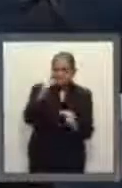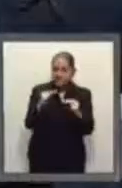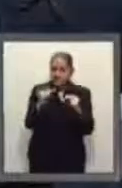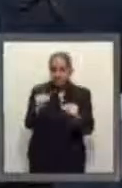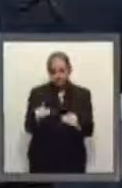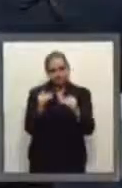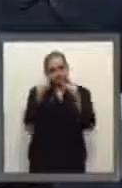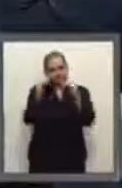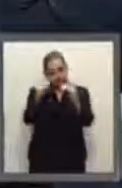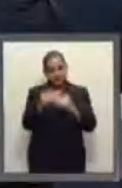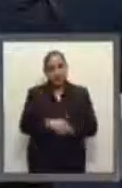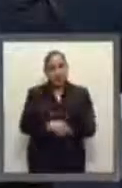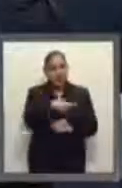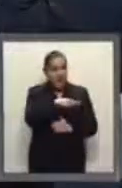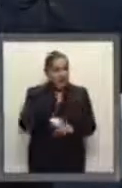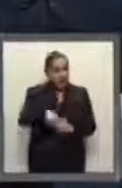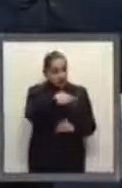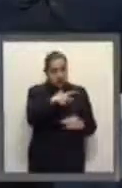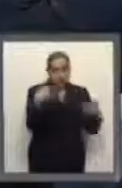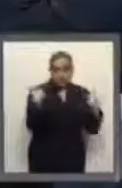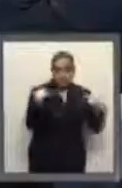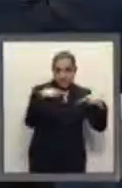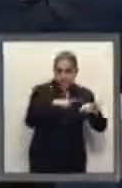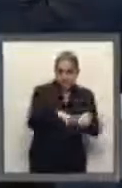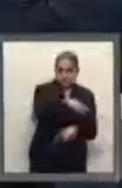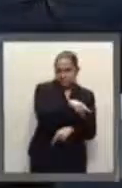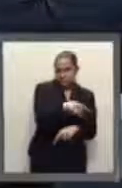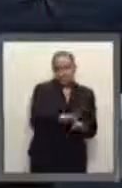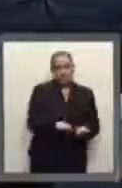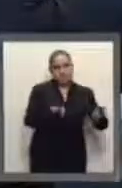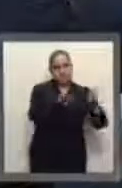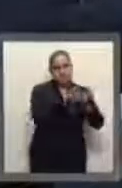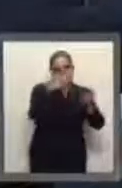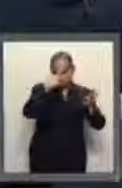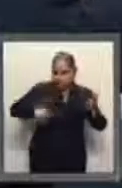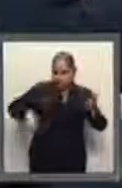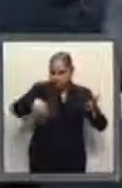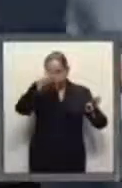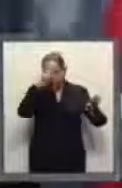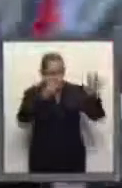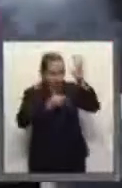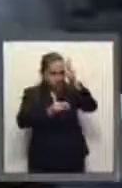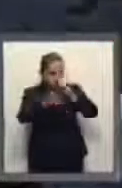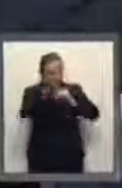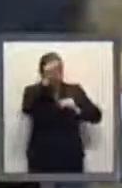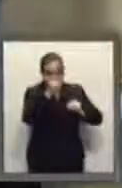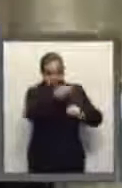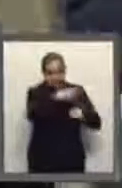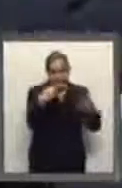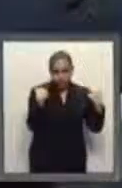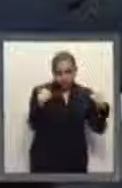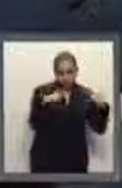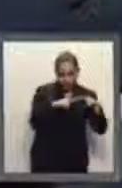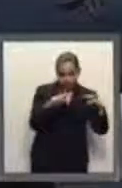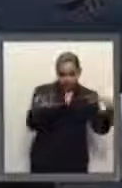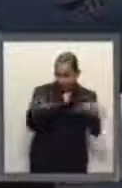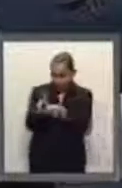cuenta que los docentes son esenciales para mejorar el aprendizaje porque influyen considerablemente